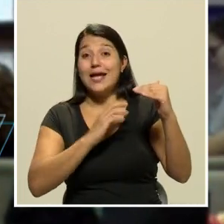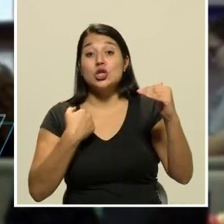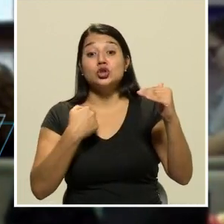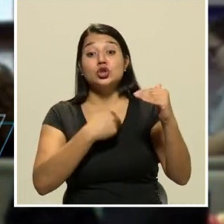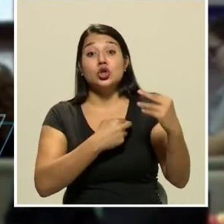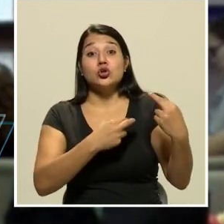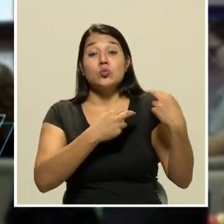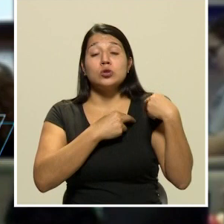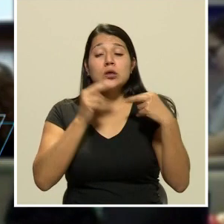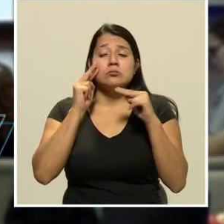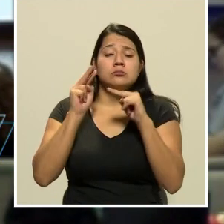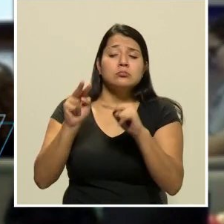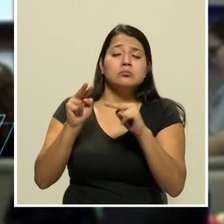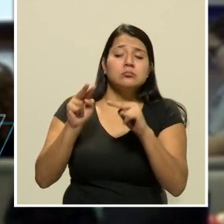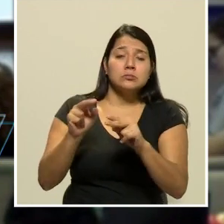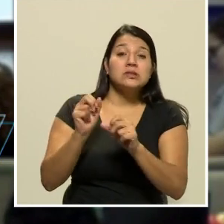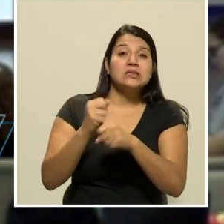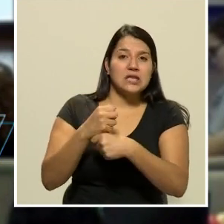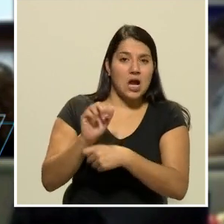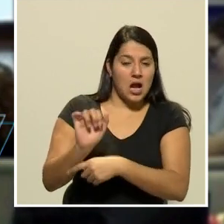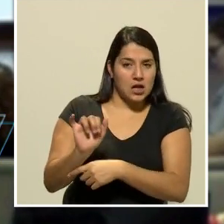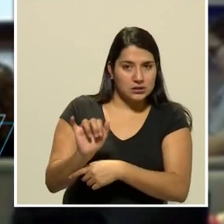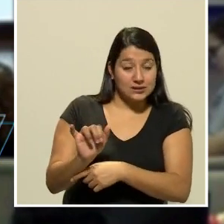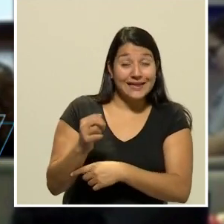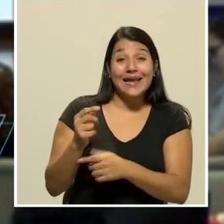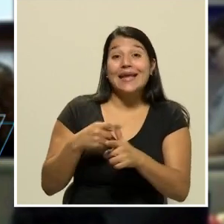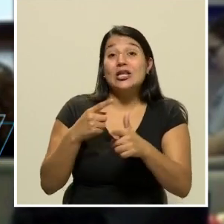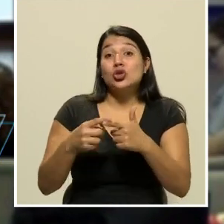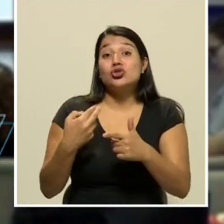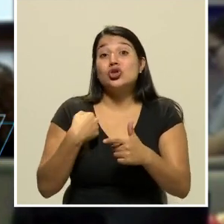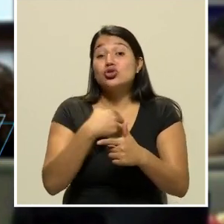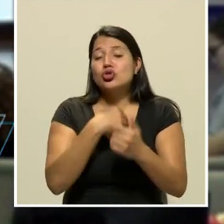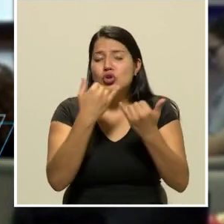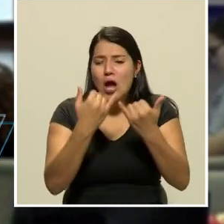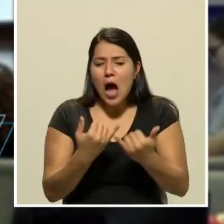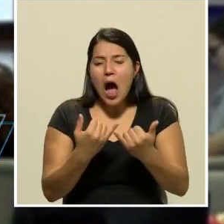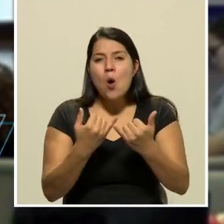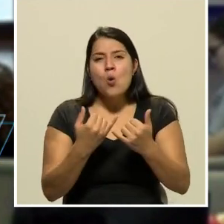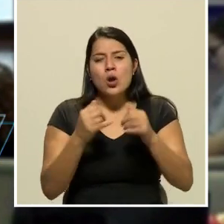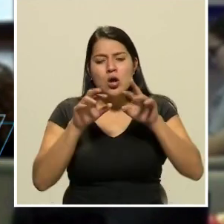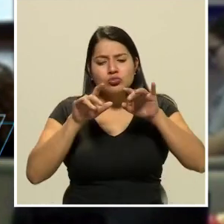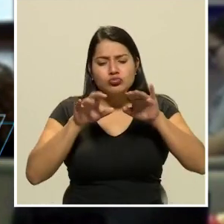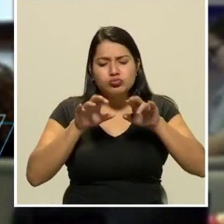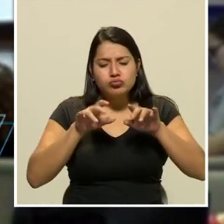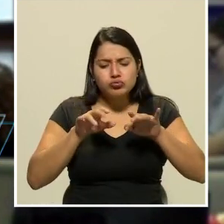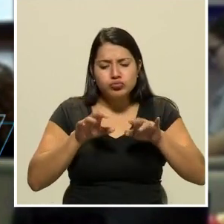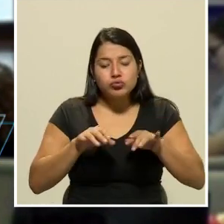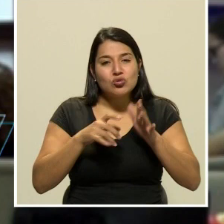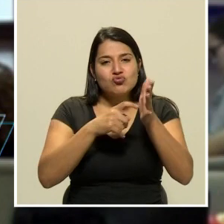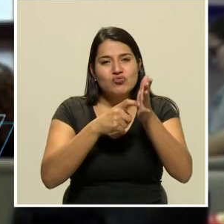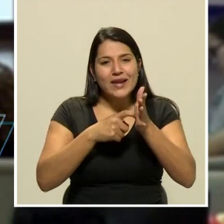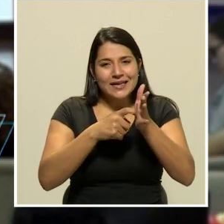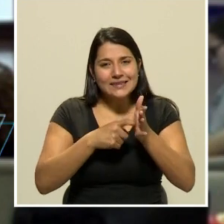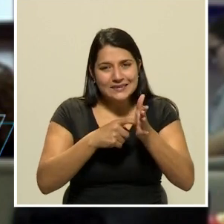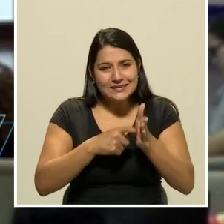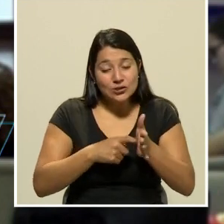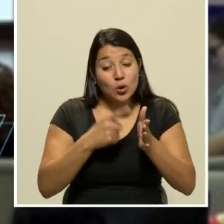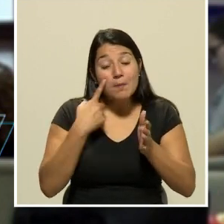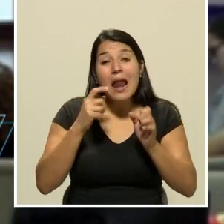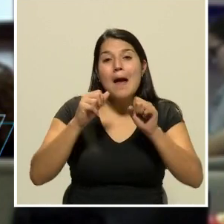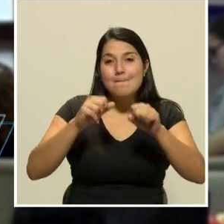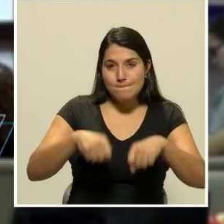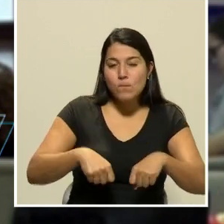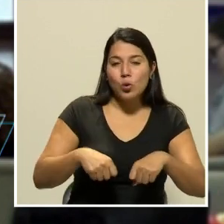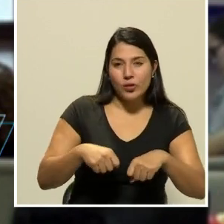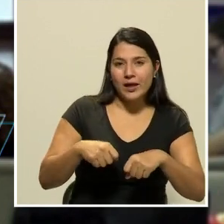sea. Y estamos diseñando el cartel para que haya mecanismos de exigibilidad de esa calidad.